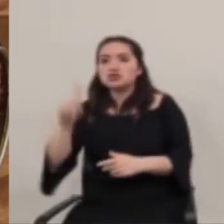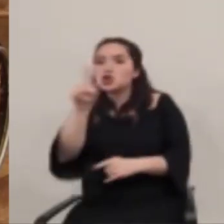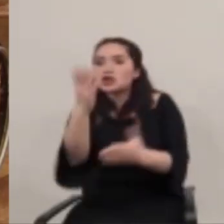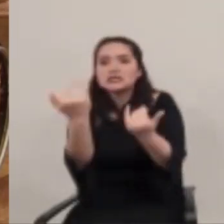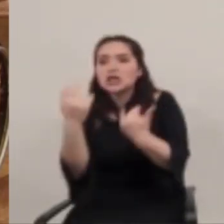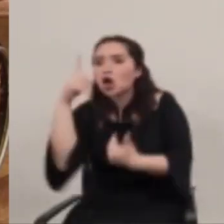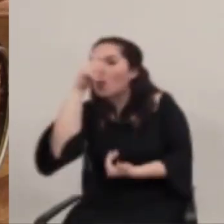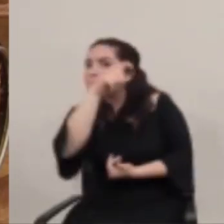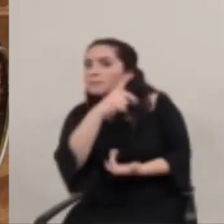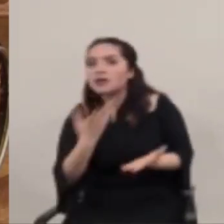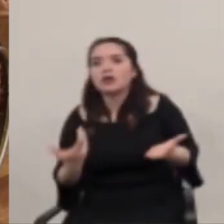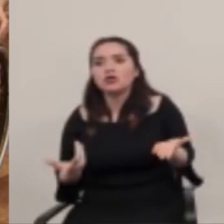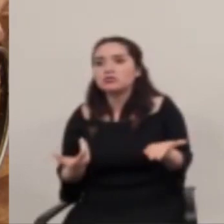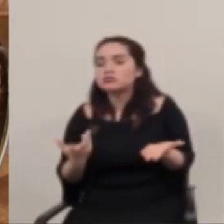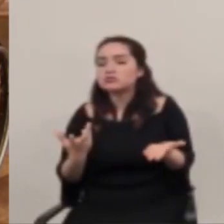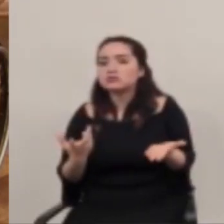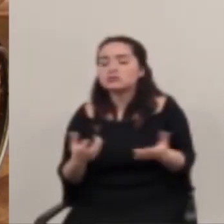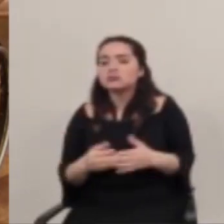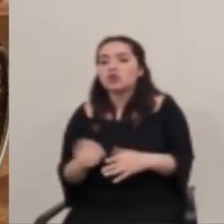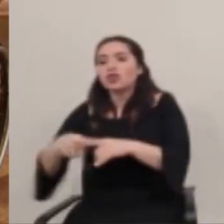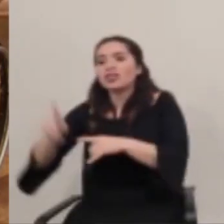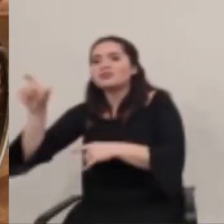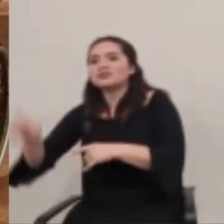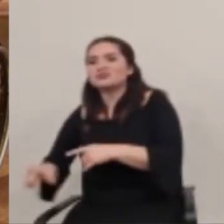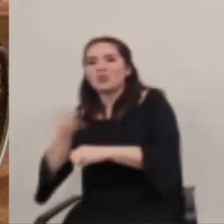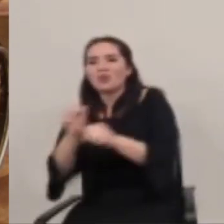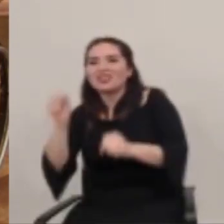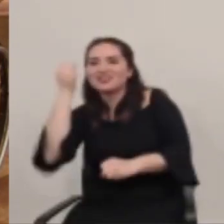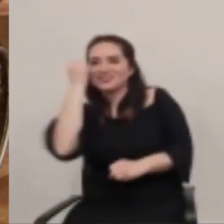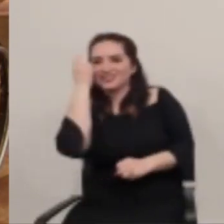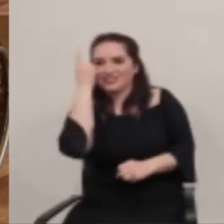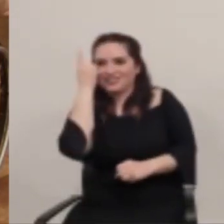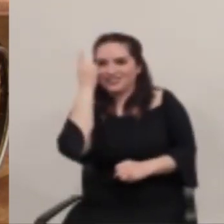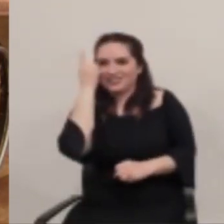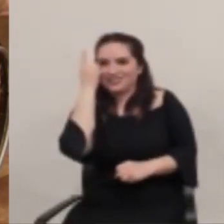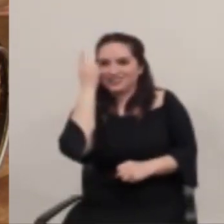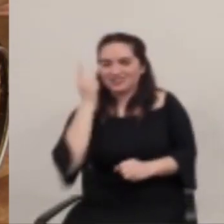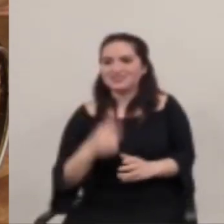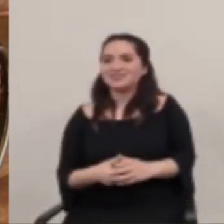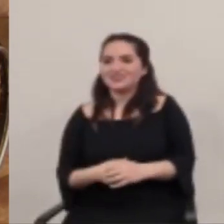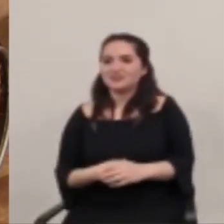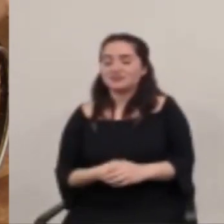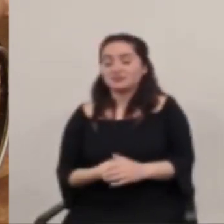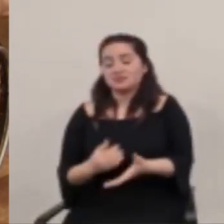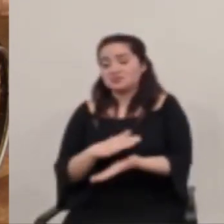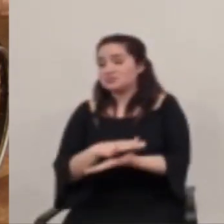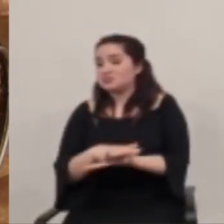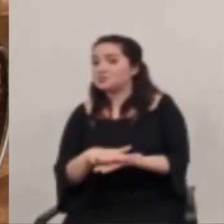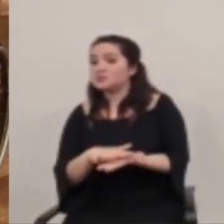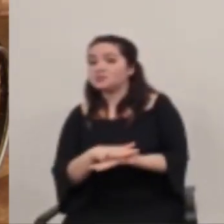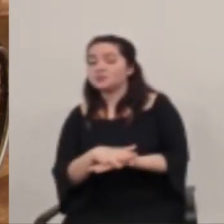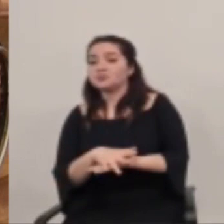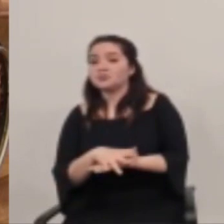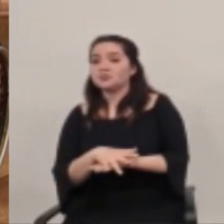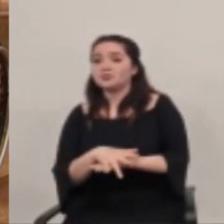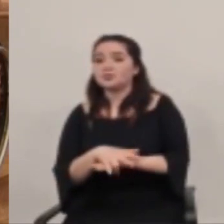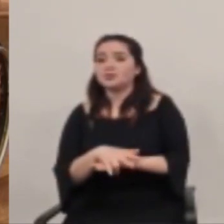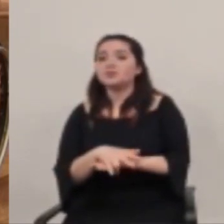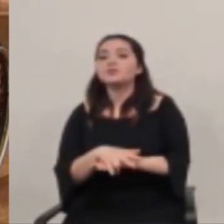pueda promover la comprensión eficiente de cualquier persona, como una persona neurodivergente,